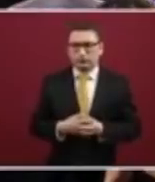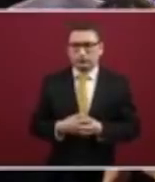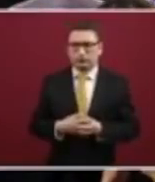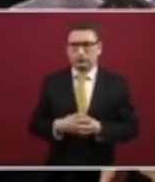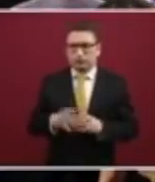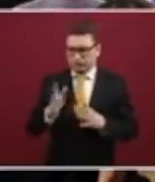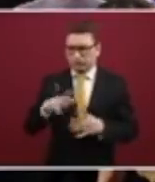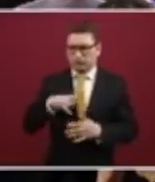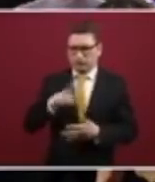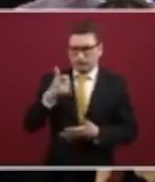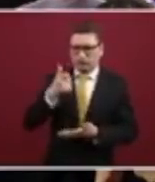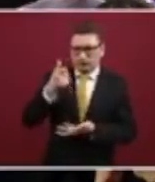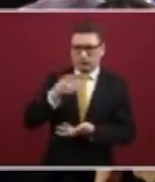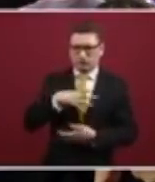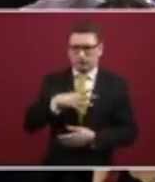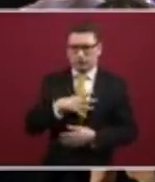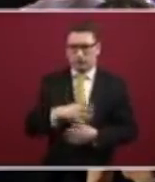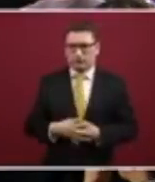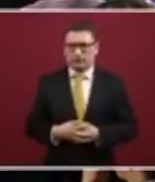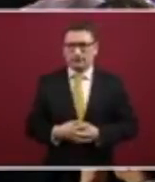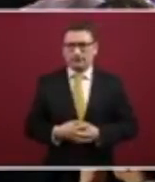estimado.